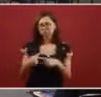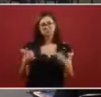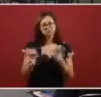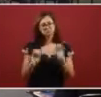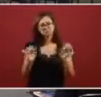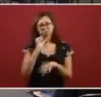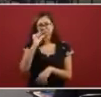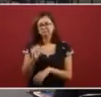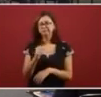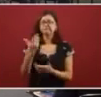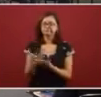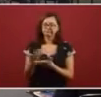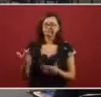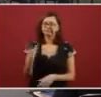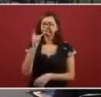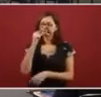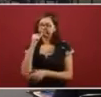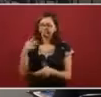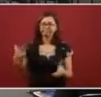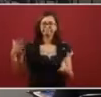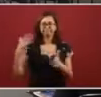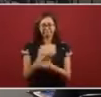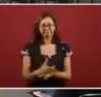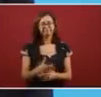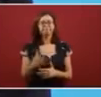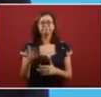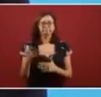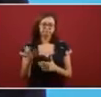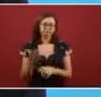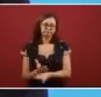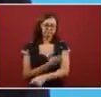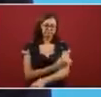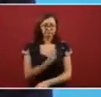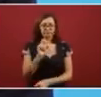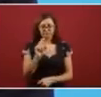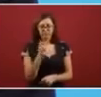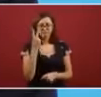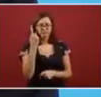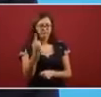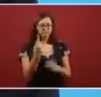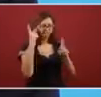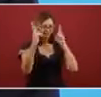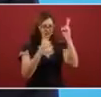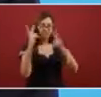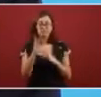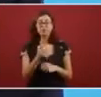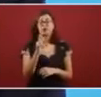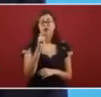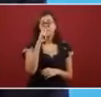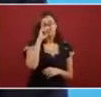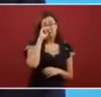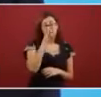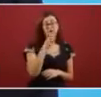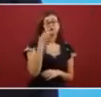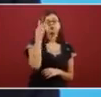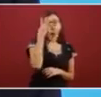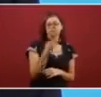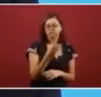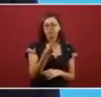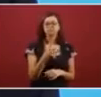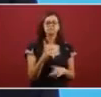De estas 3 resultaron con infracciones, de las 31, 11 por segunda vez y con todo